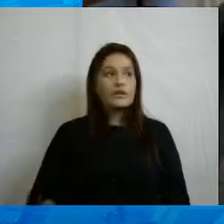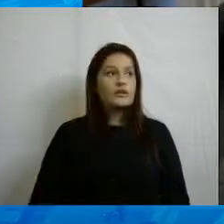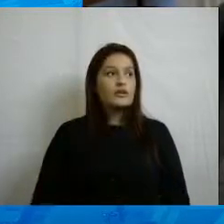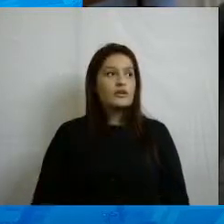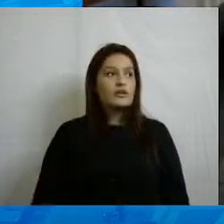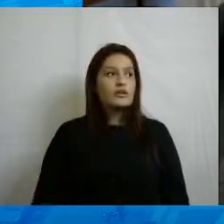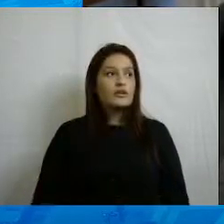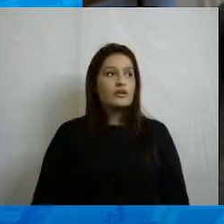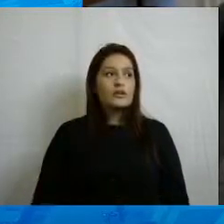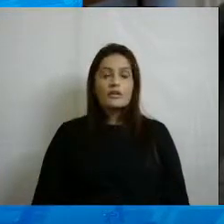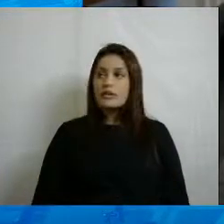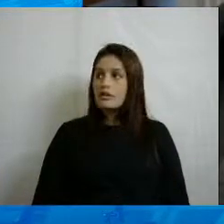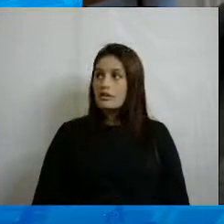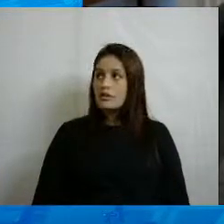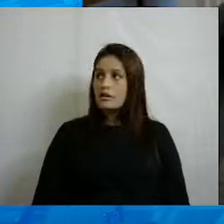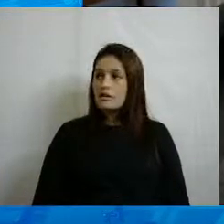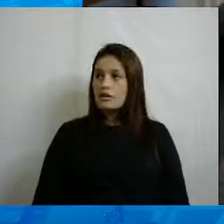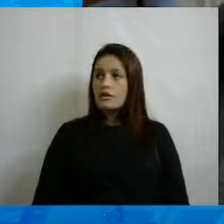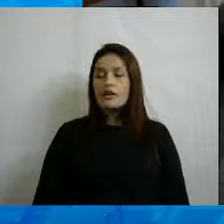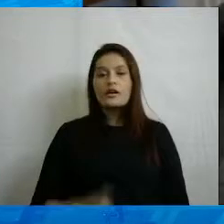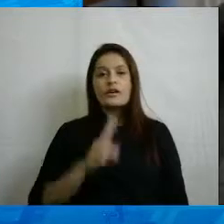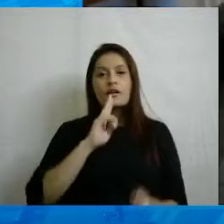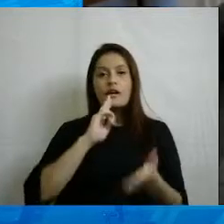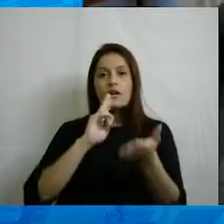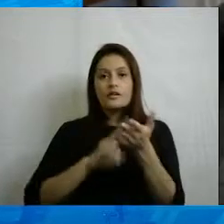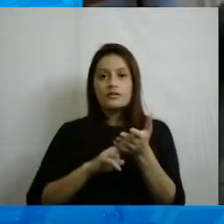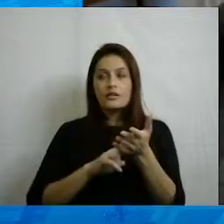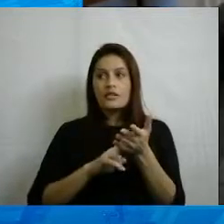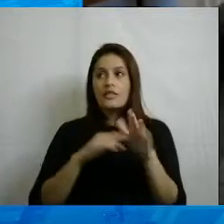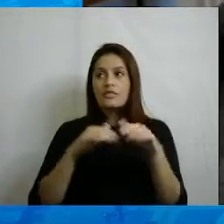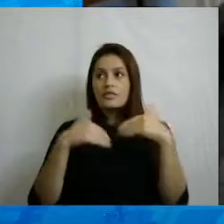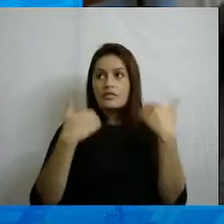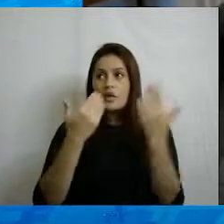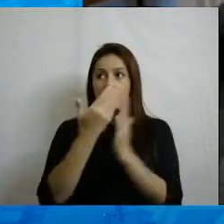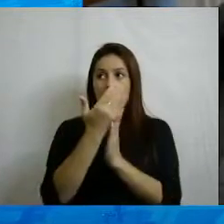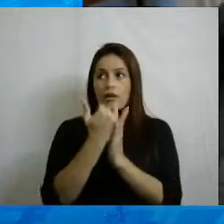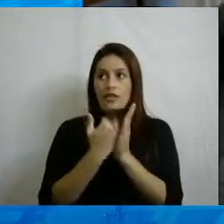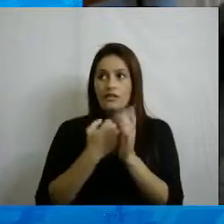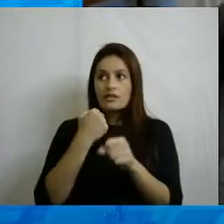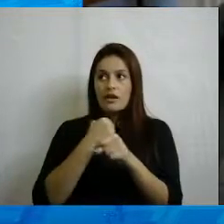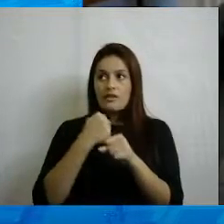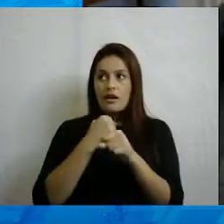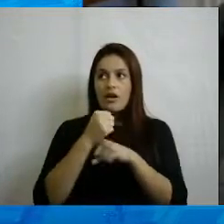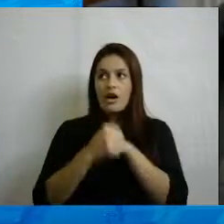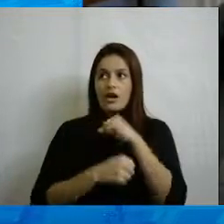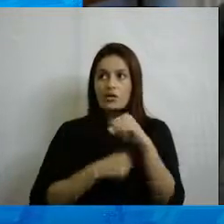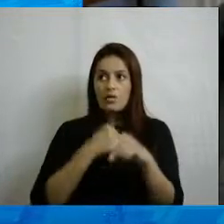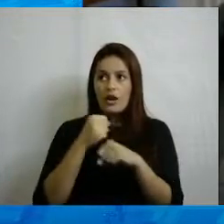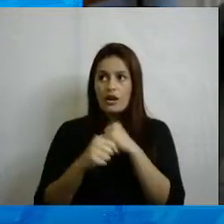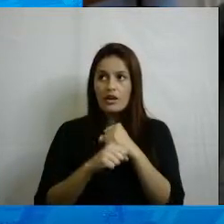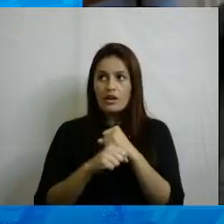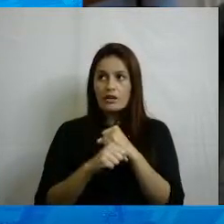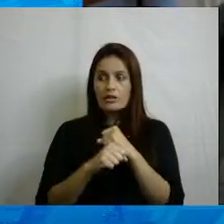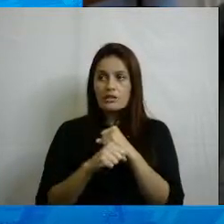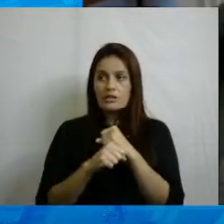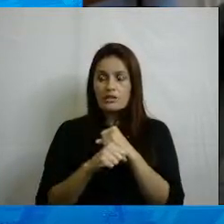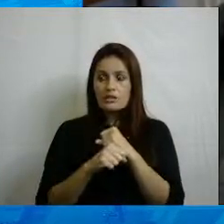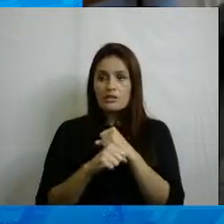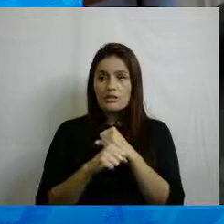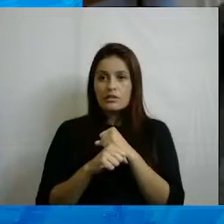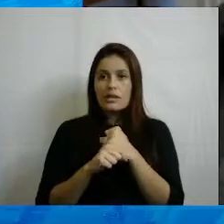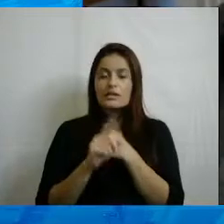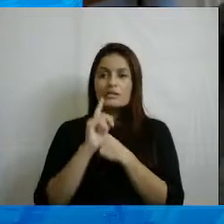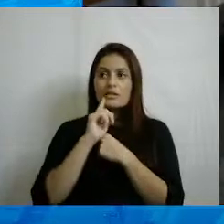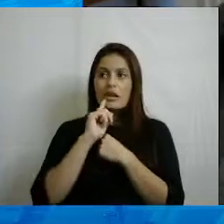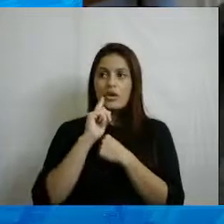Bueno, la carta a entregar es por el plan de trabajo anual. Bueno, tengo un